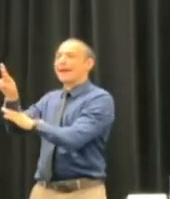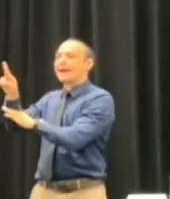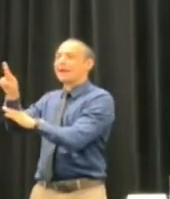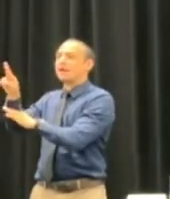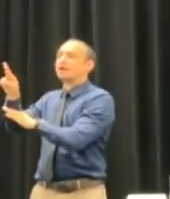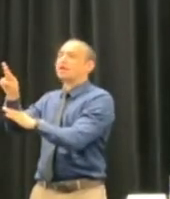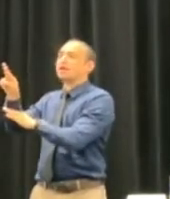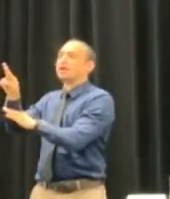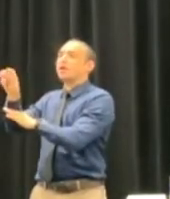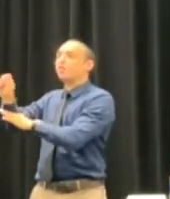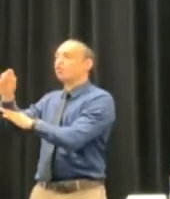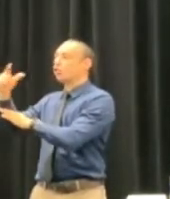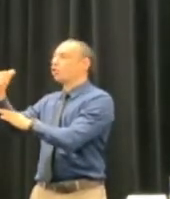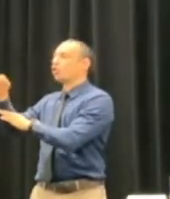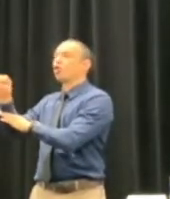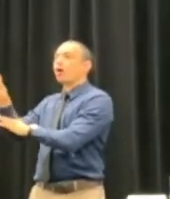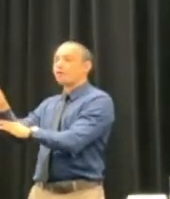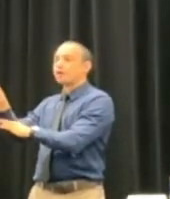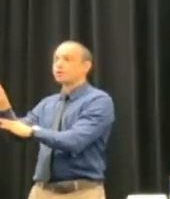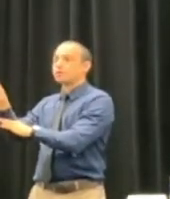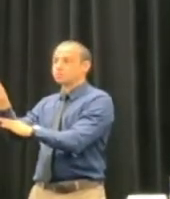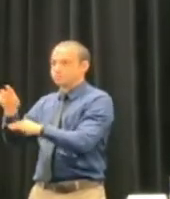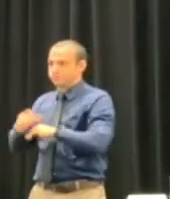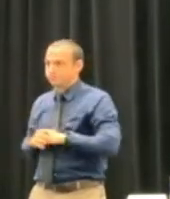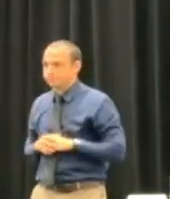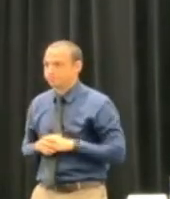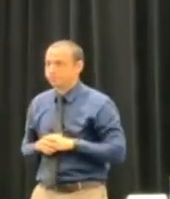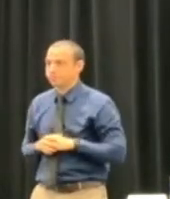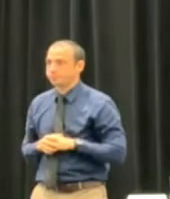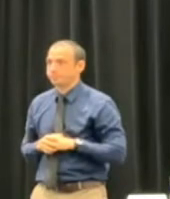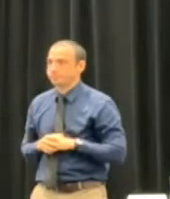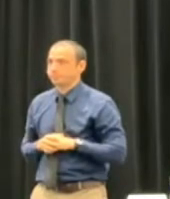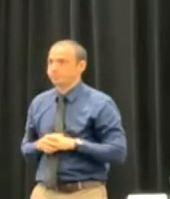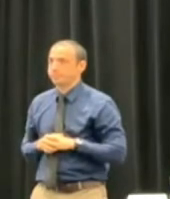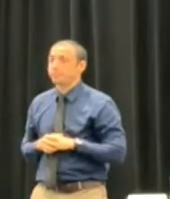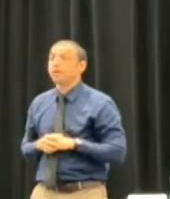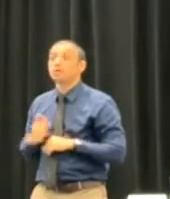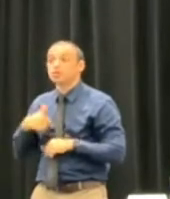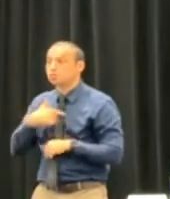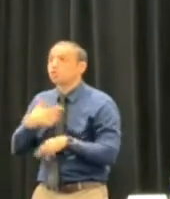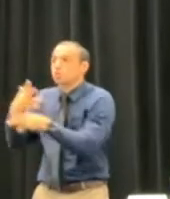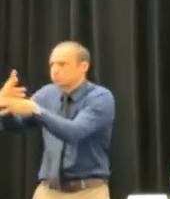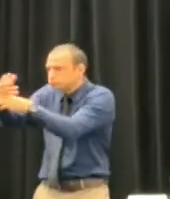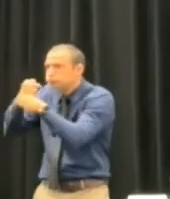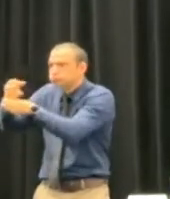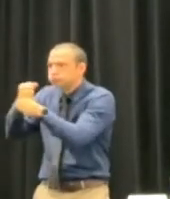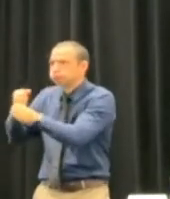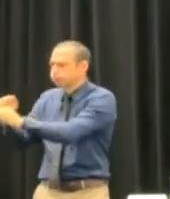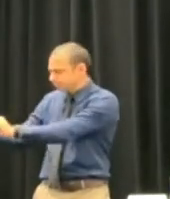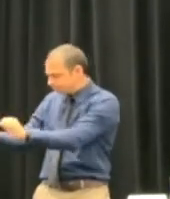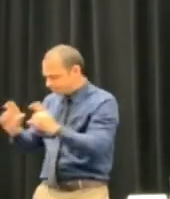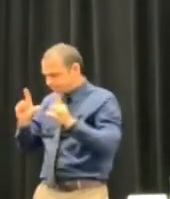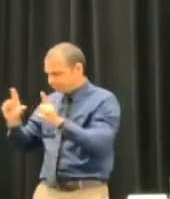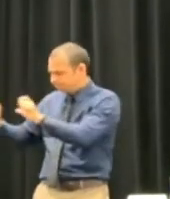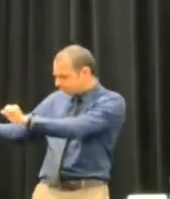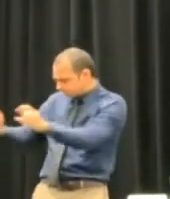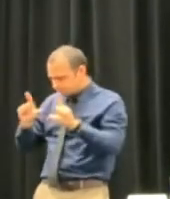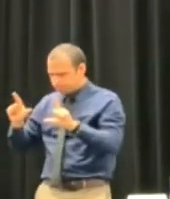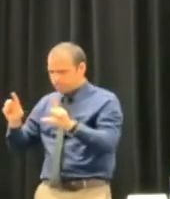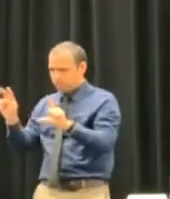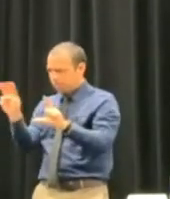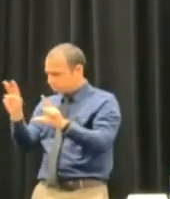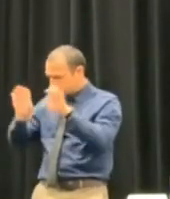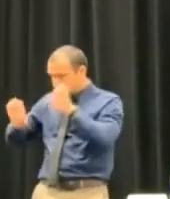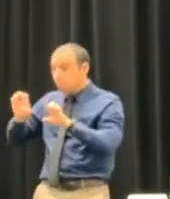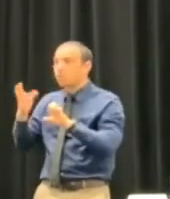punto @ cor 3 punto pr gov y vamos a estar recibiendo los resume vamos a estar evaluando porque queremos seguir reforzando el